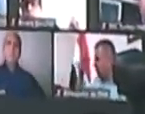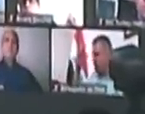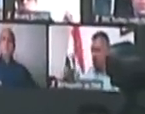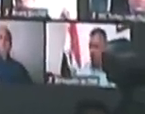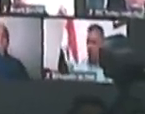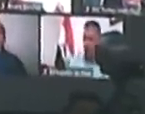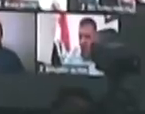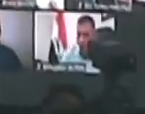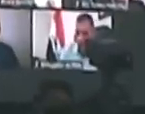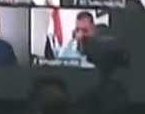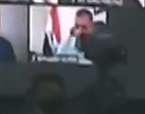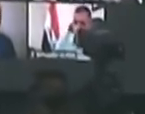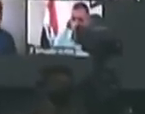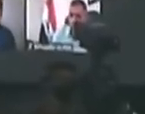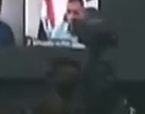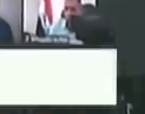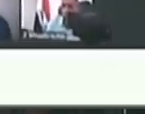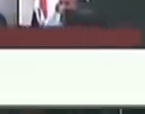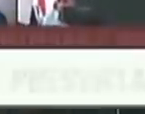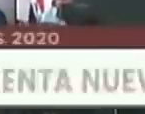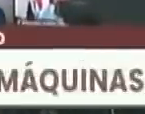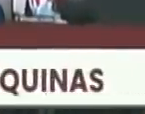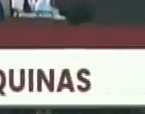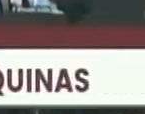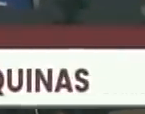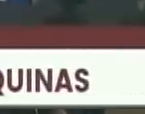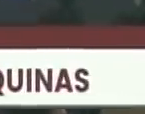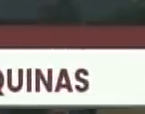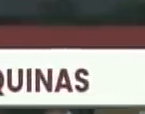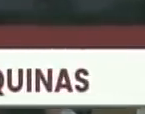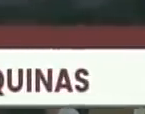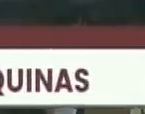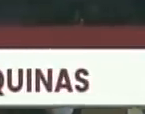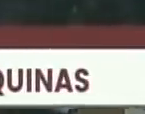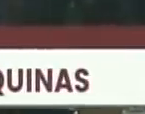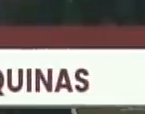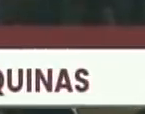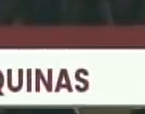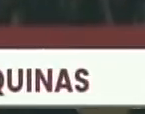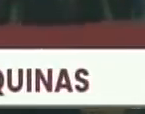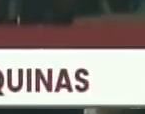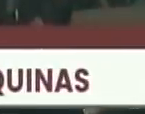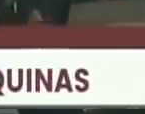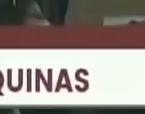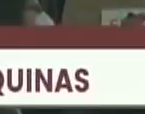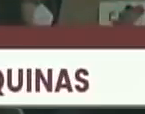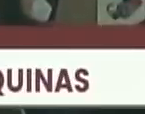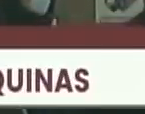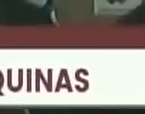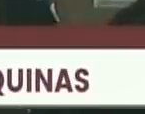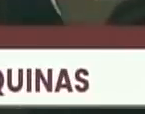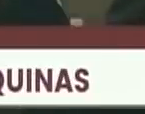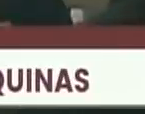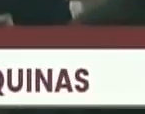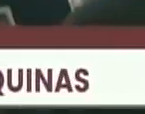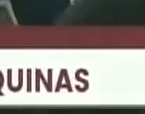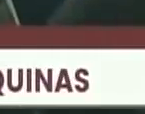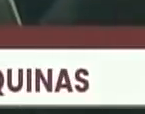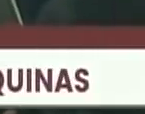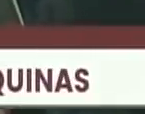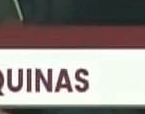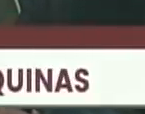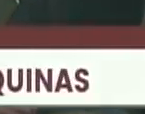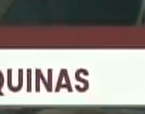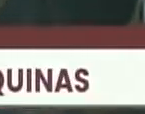quien ampliará detalles sobre las bondades de esta solución tecnológica en el marco del sistema electoral venezolano.